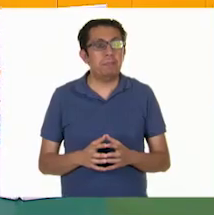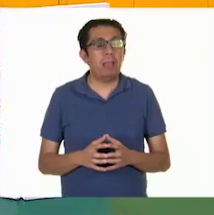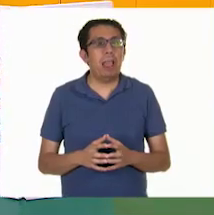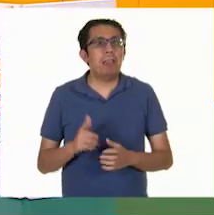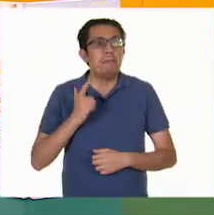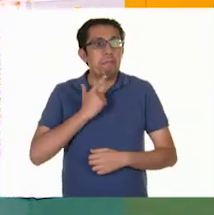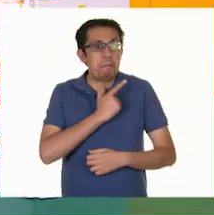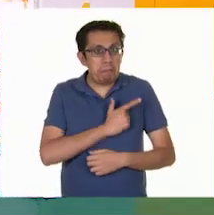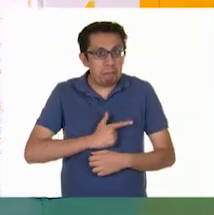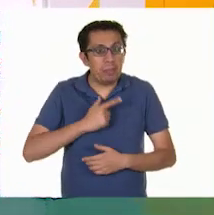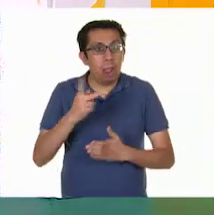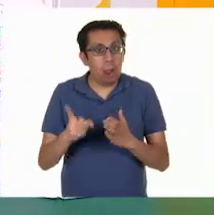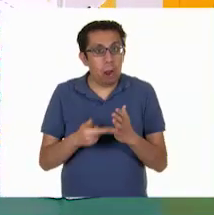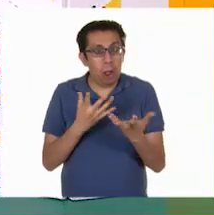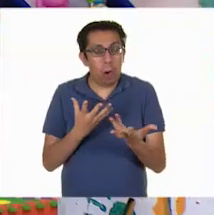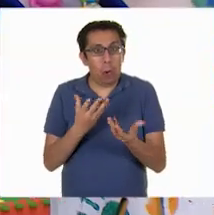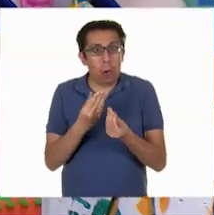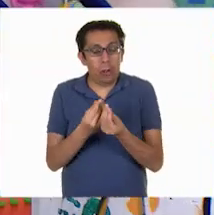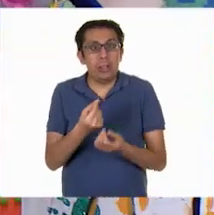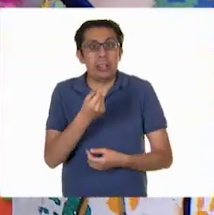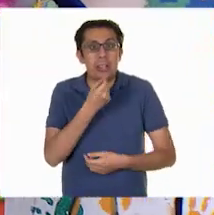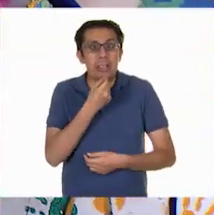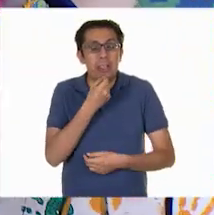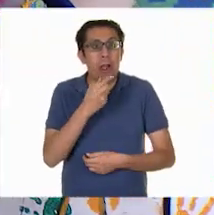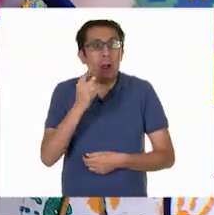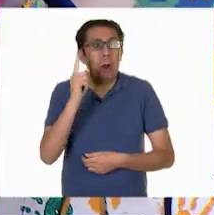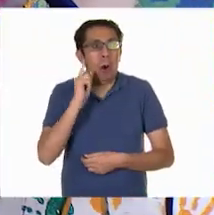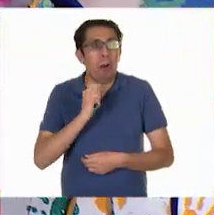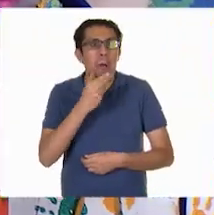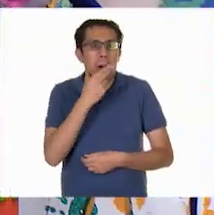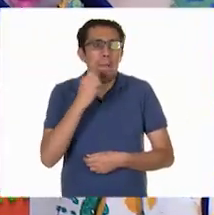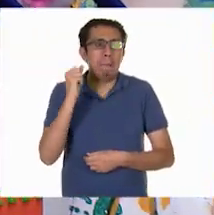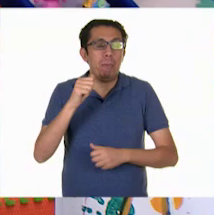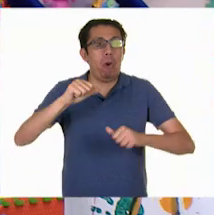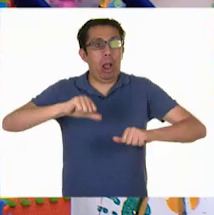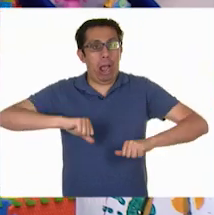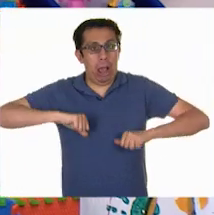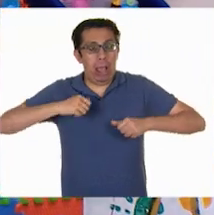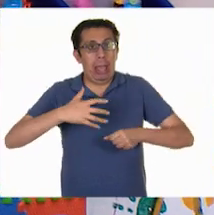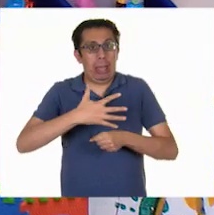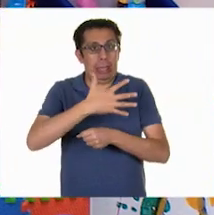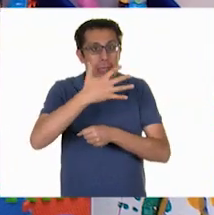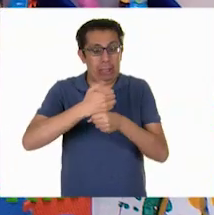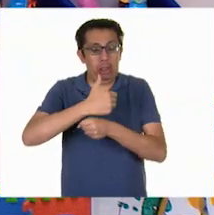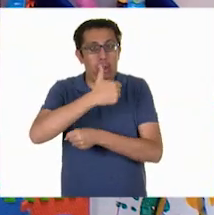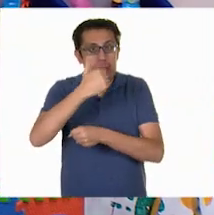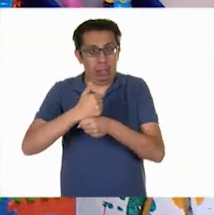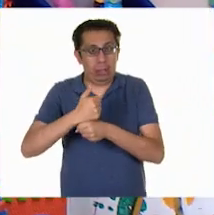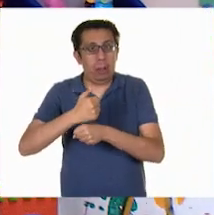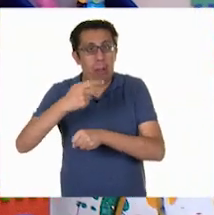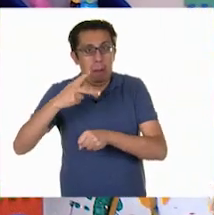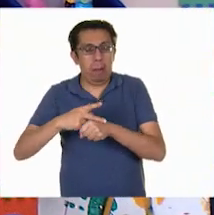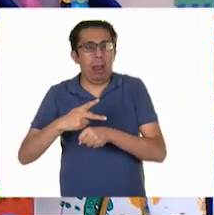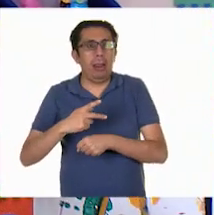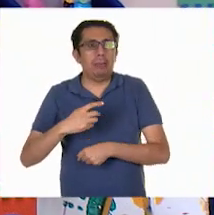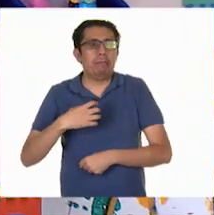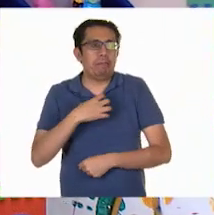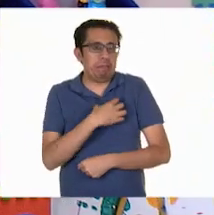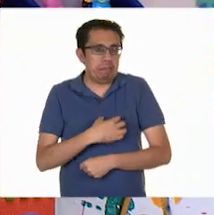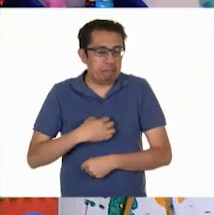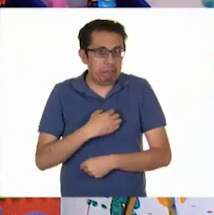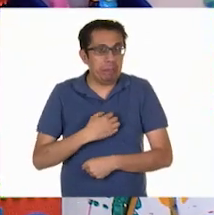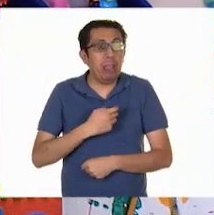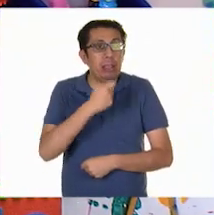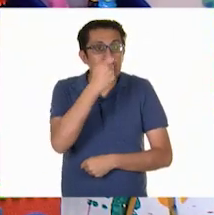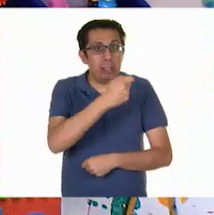Es un gusto estar con ustedes, niñas, niños y adolescentes de quinto y sexto grado de primaria. ¡Qué alegría! Saludo con gusto